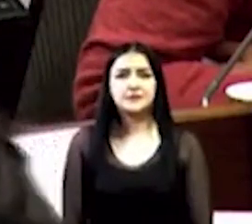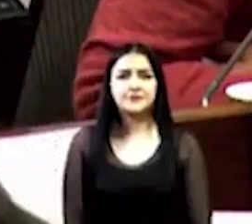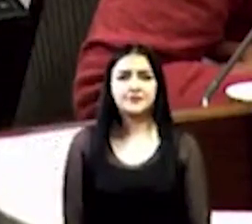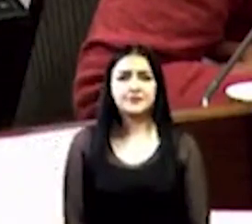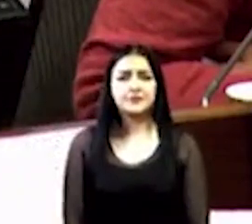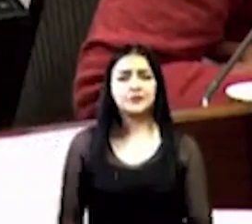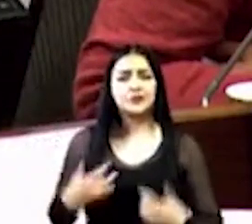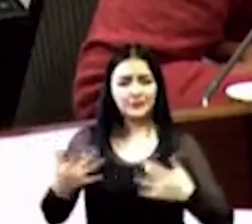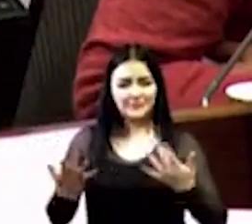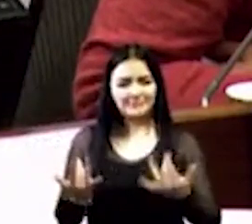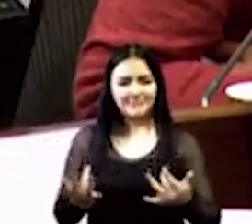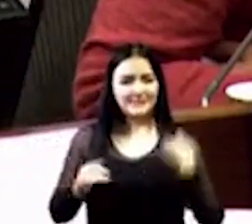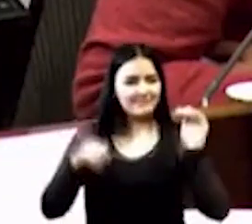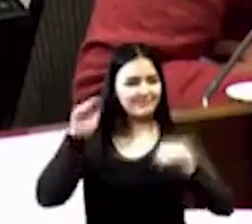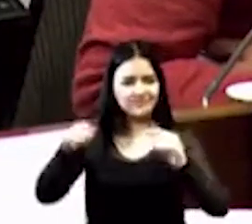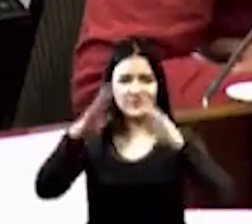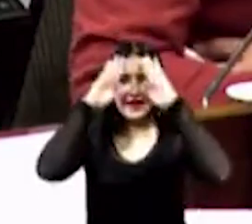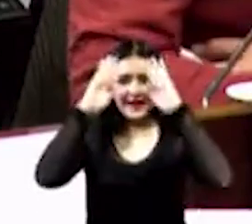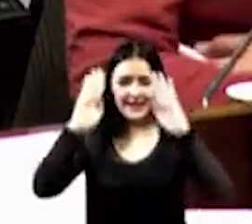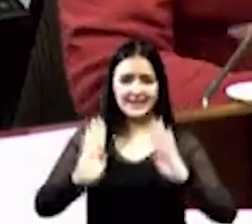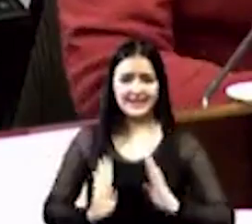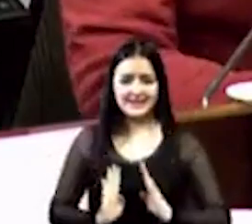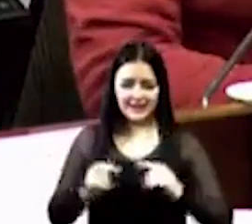Yo espero llamar la atención desde acá